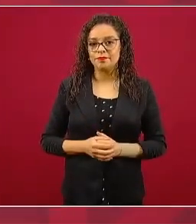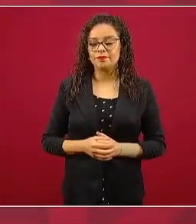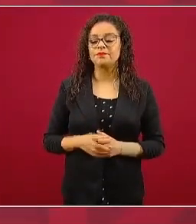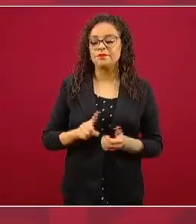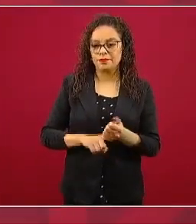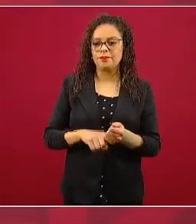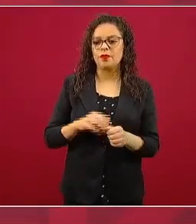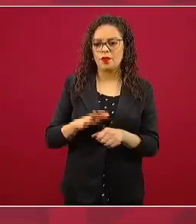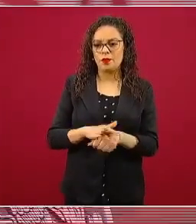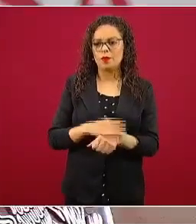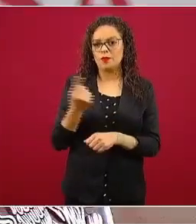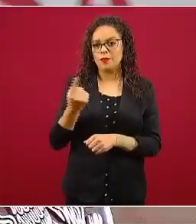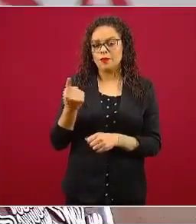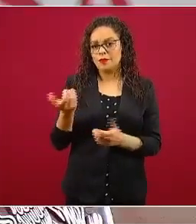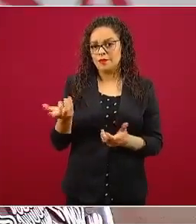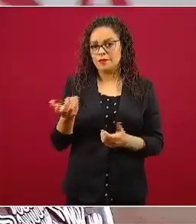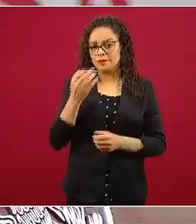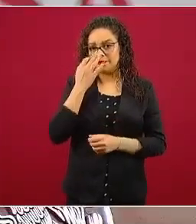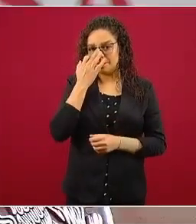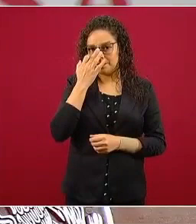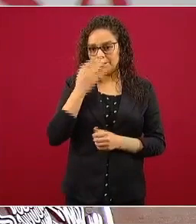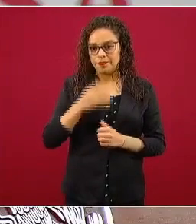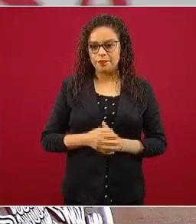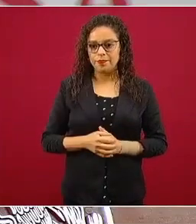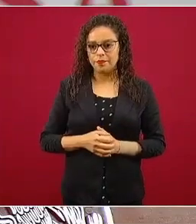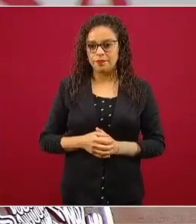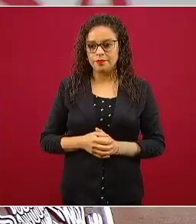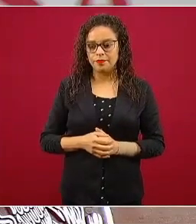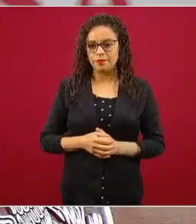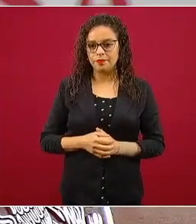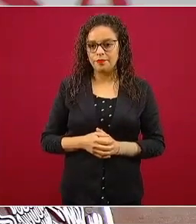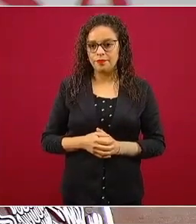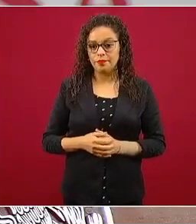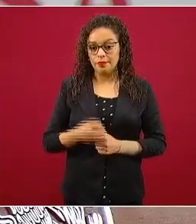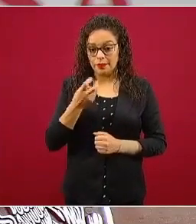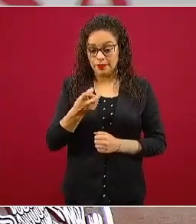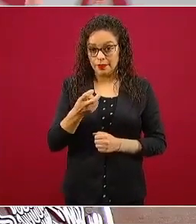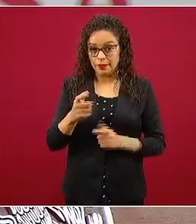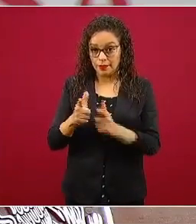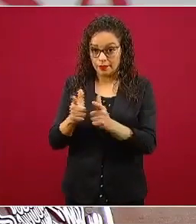Porque no es un movimiento colectivo